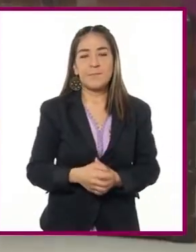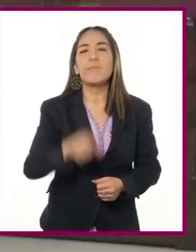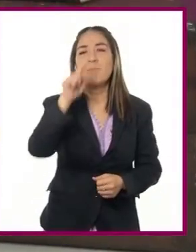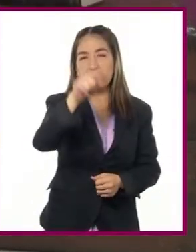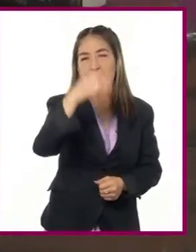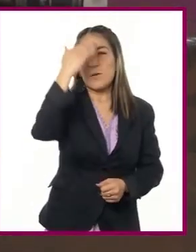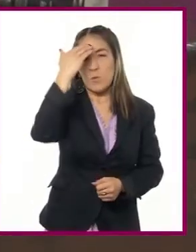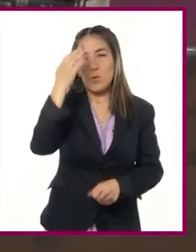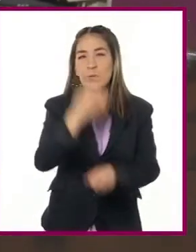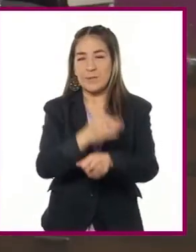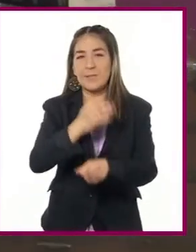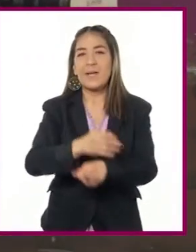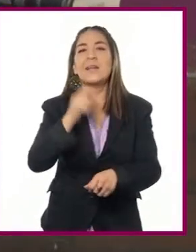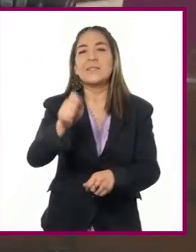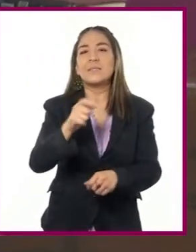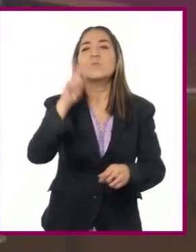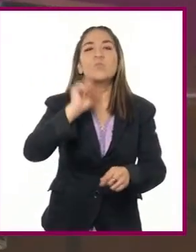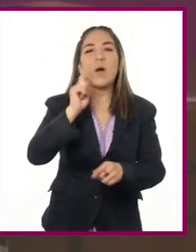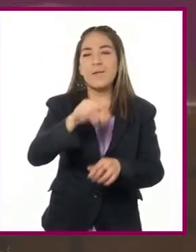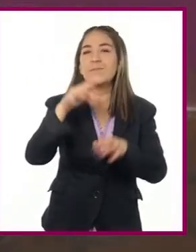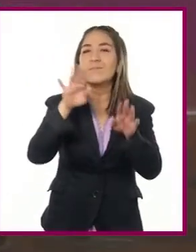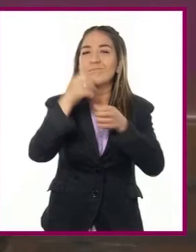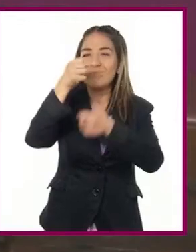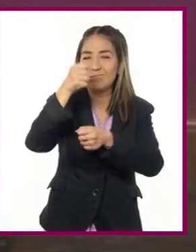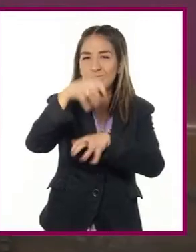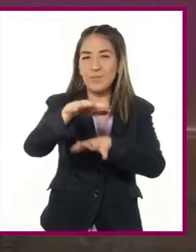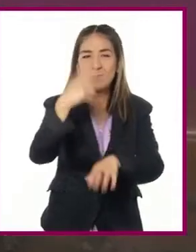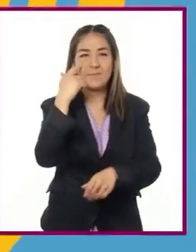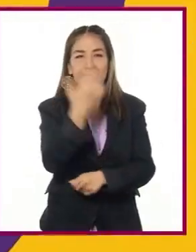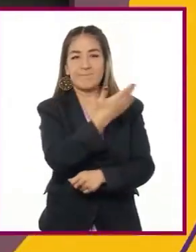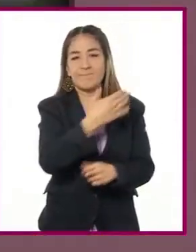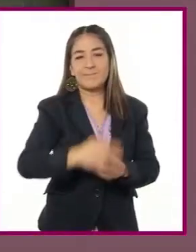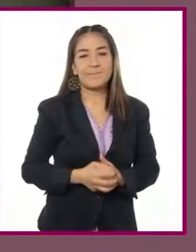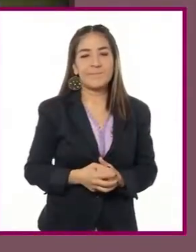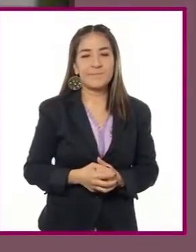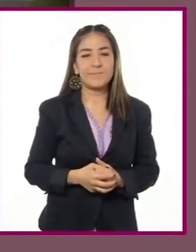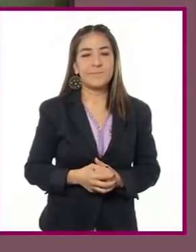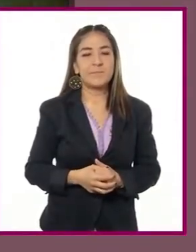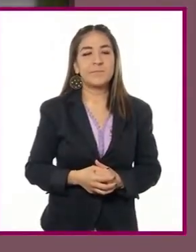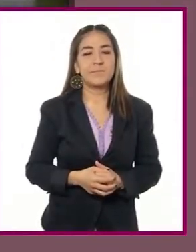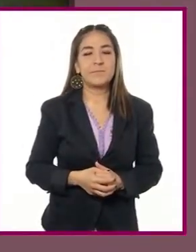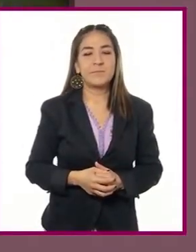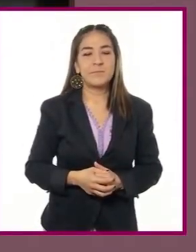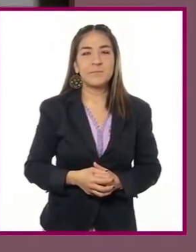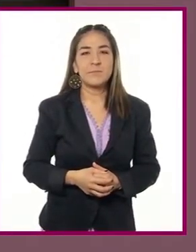Conozcamos más sobre estas sufragistas a través del siguiente video.